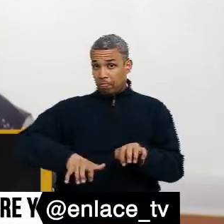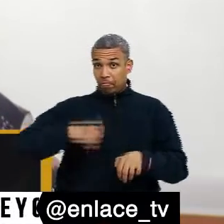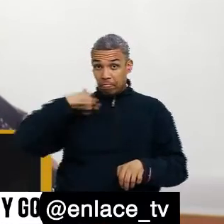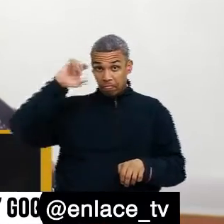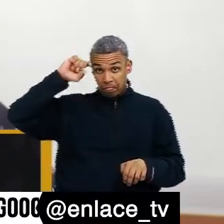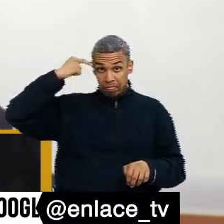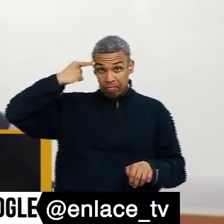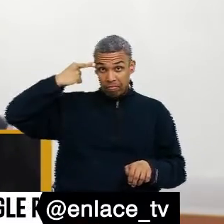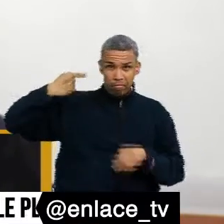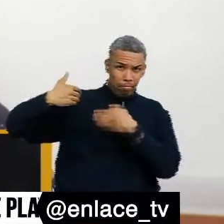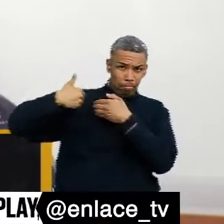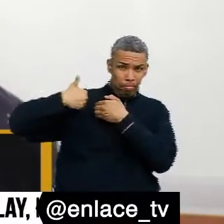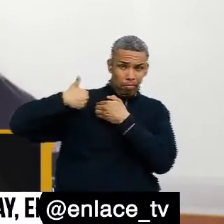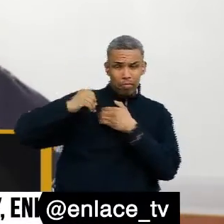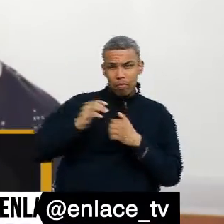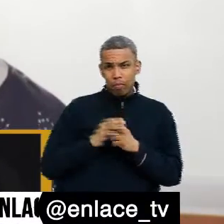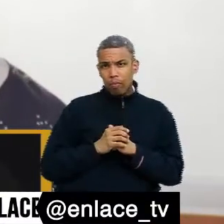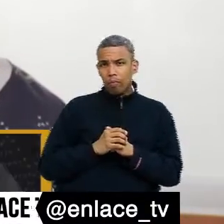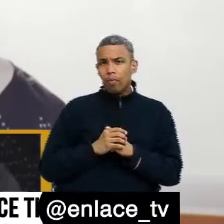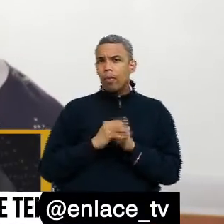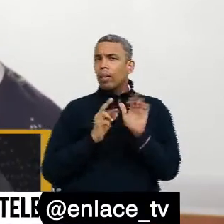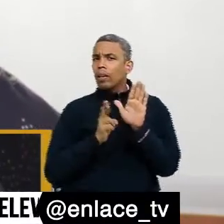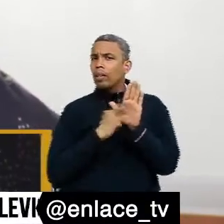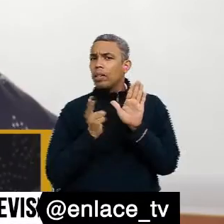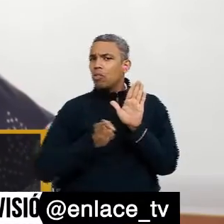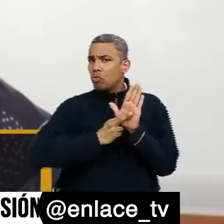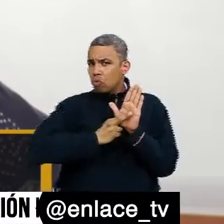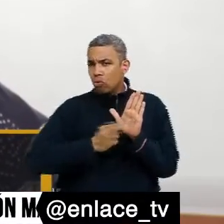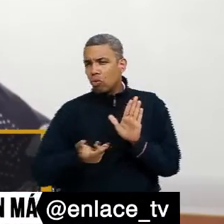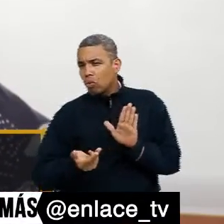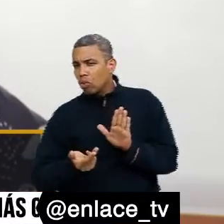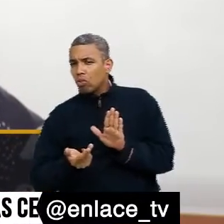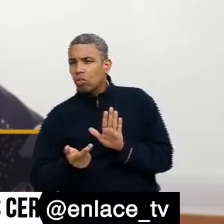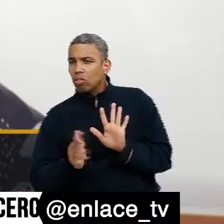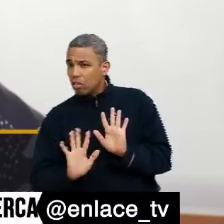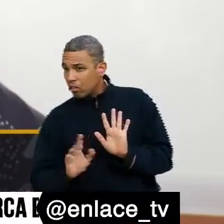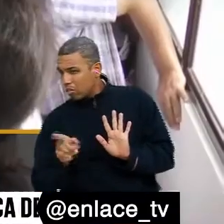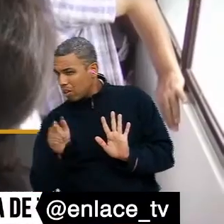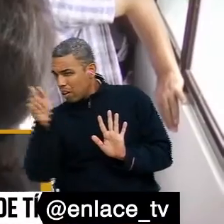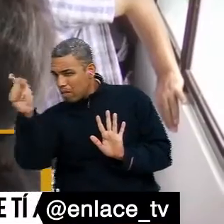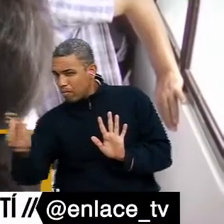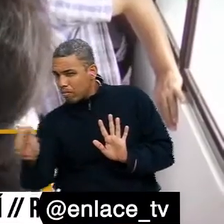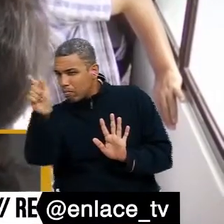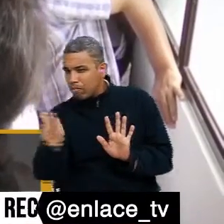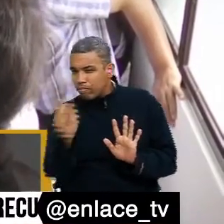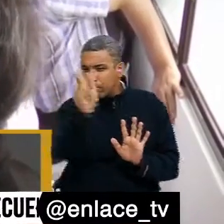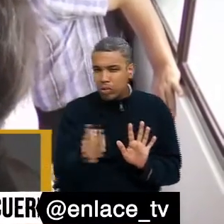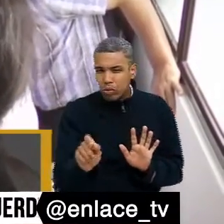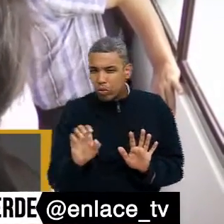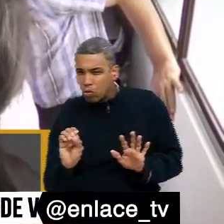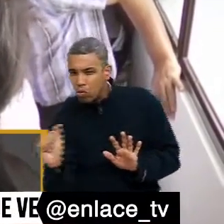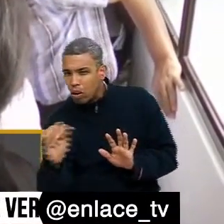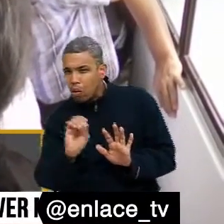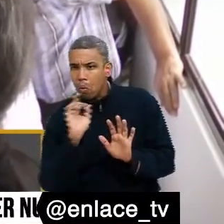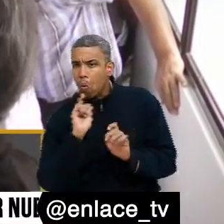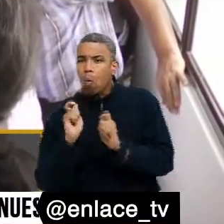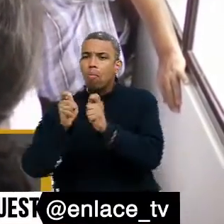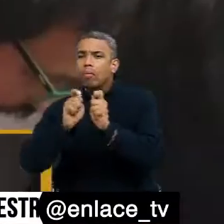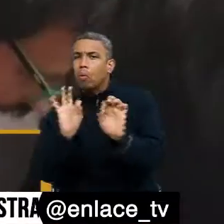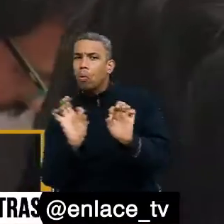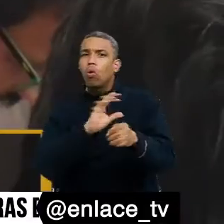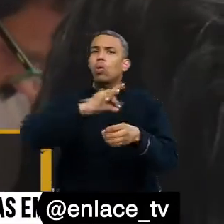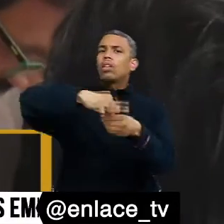instancia para dar la resolución correcta ya si la merecen o hay que anular esas elecciones